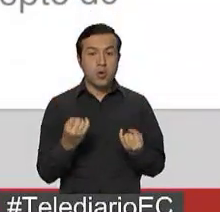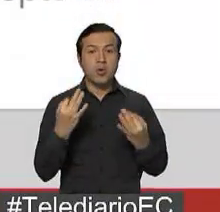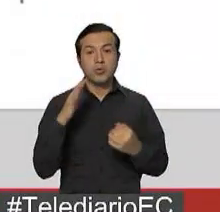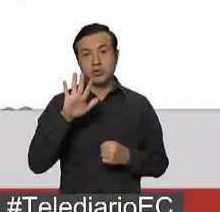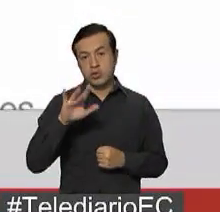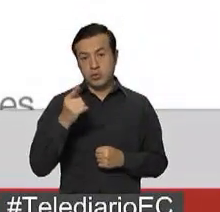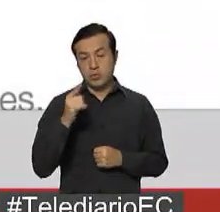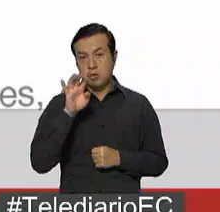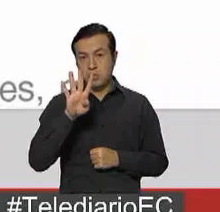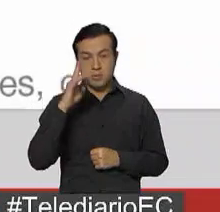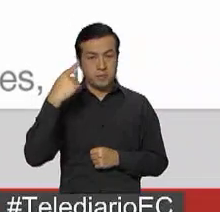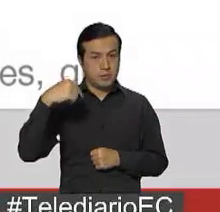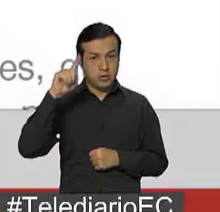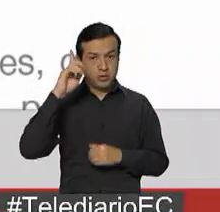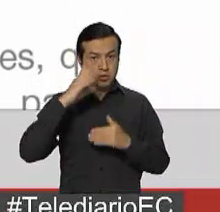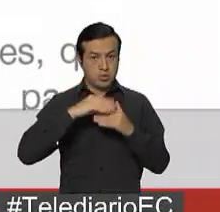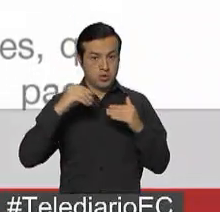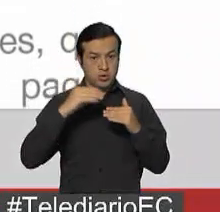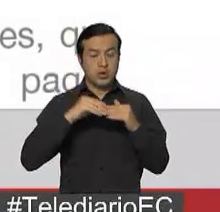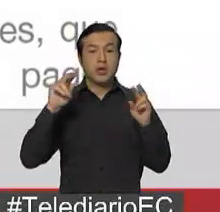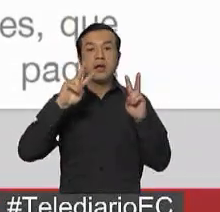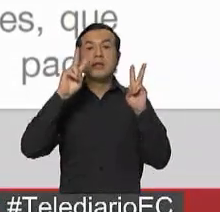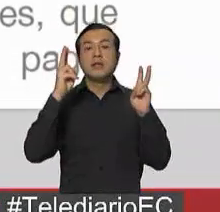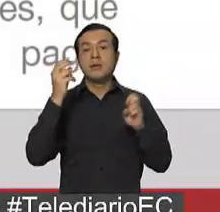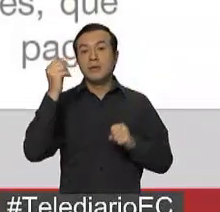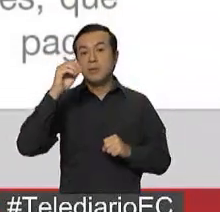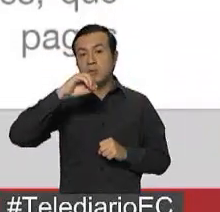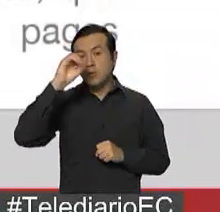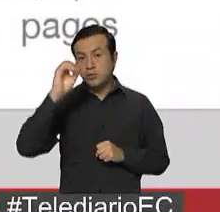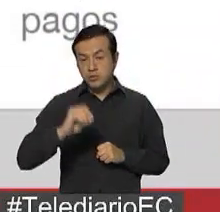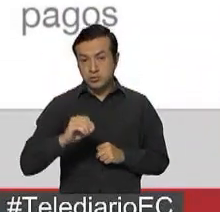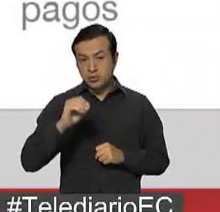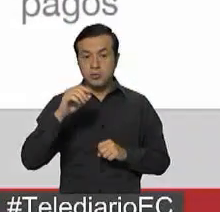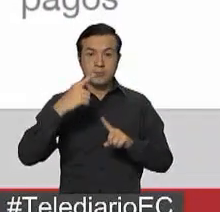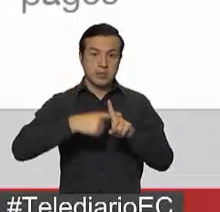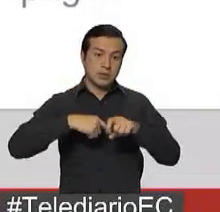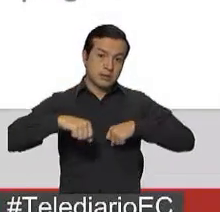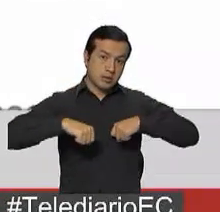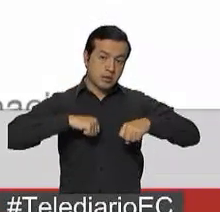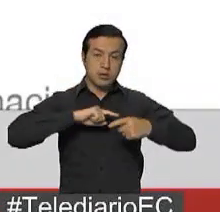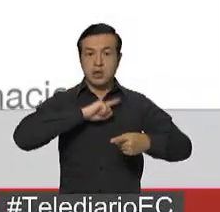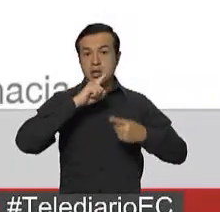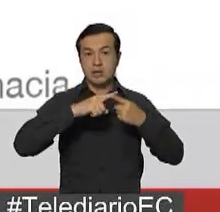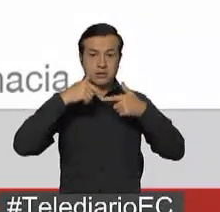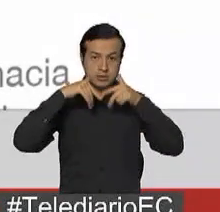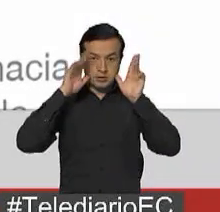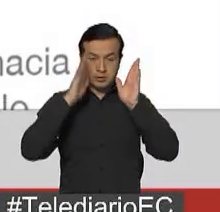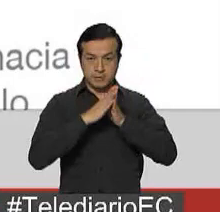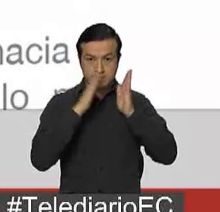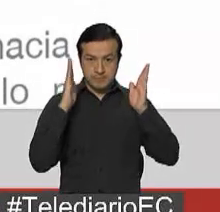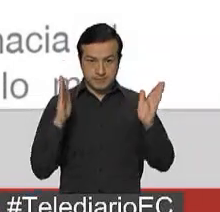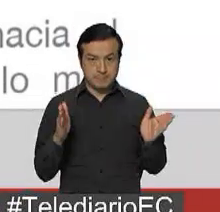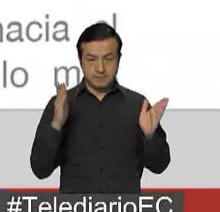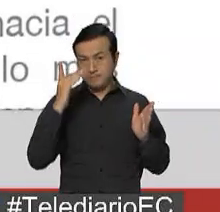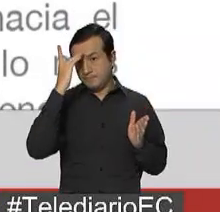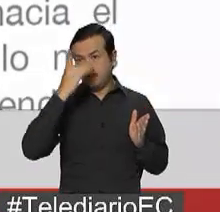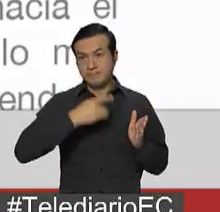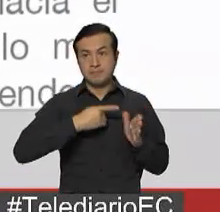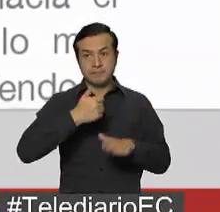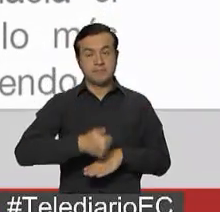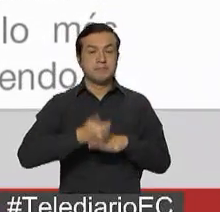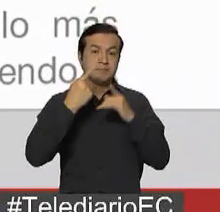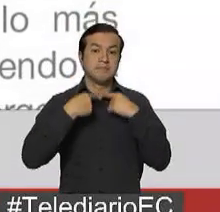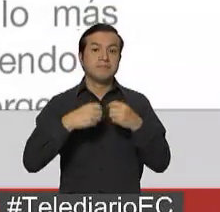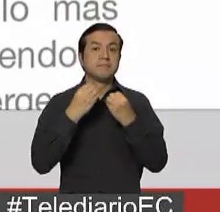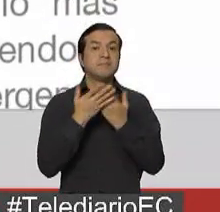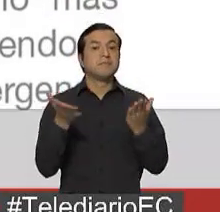5,4 millones de dólares por concepto de intereses entre mayo y diciembre de este año con esta decisión las autoridades